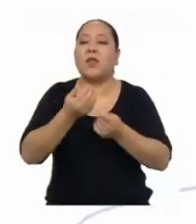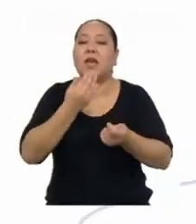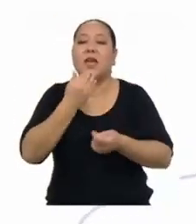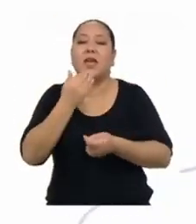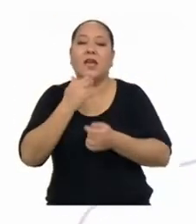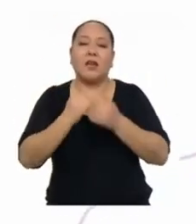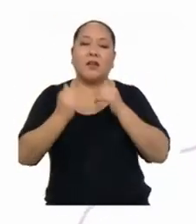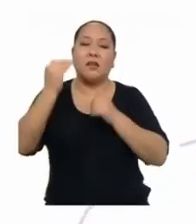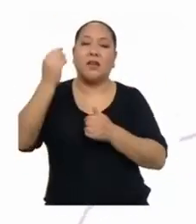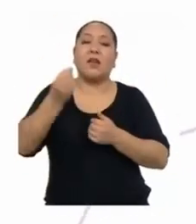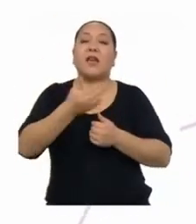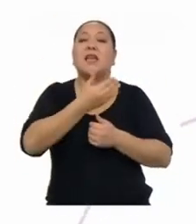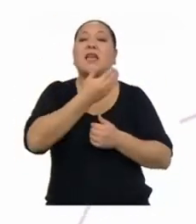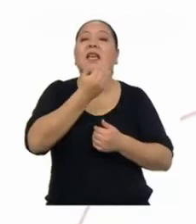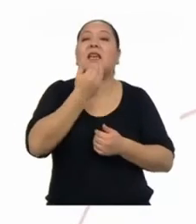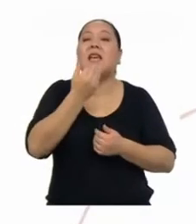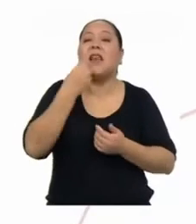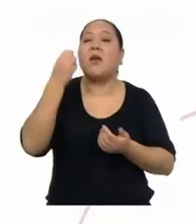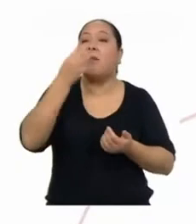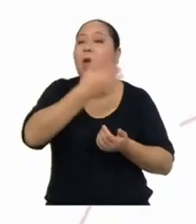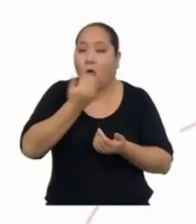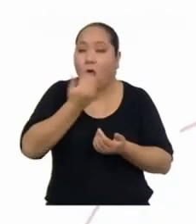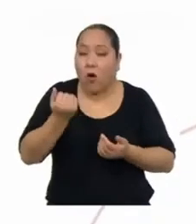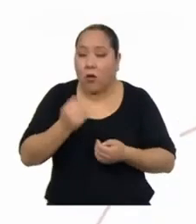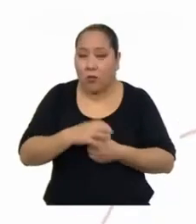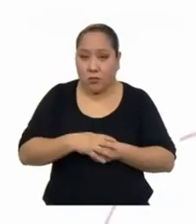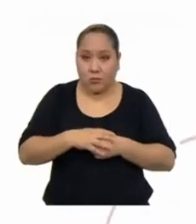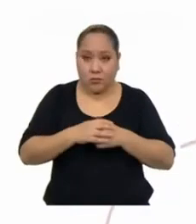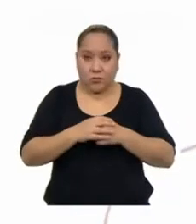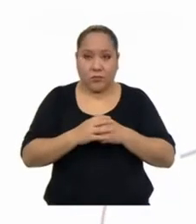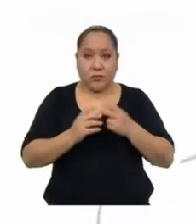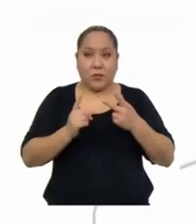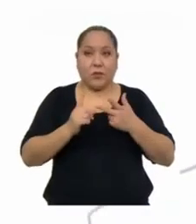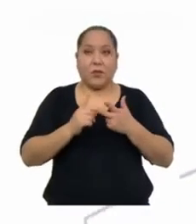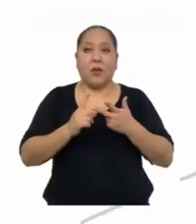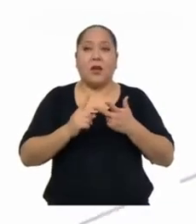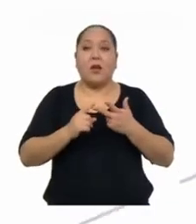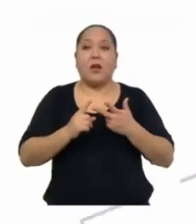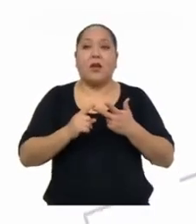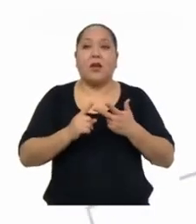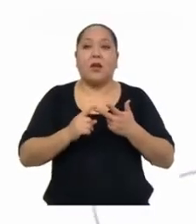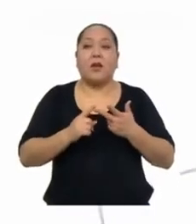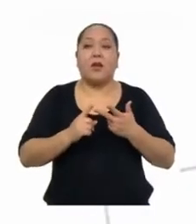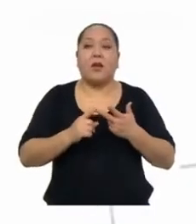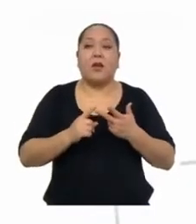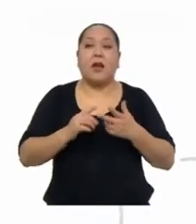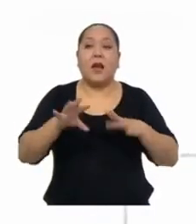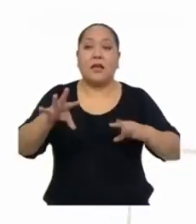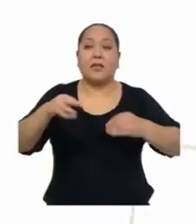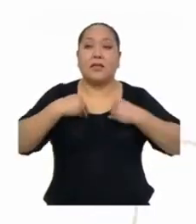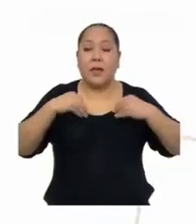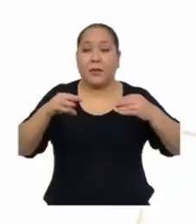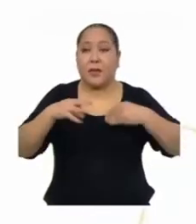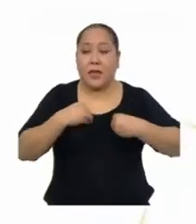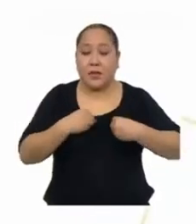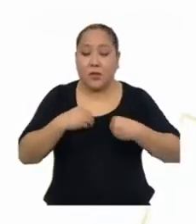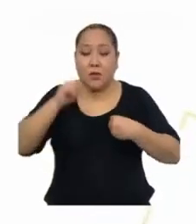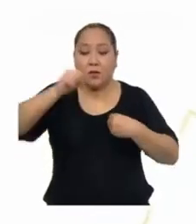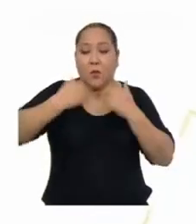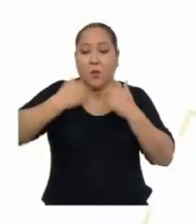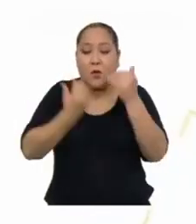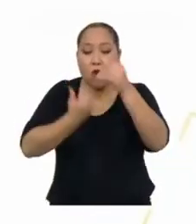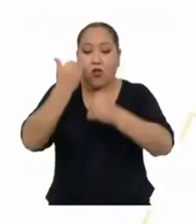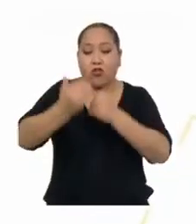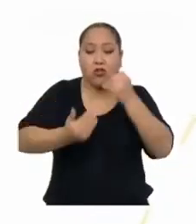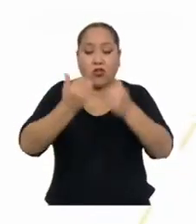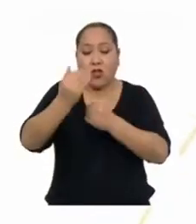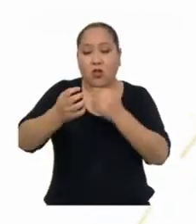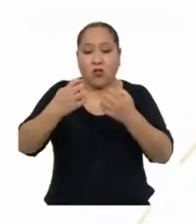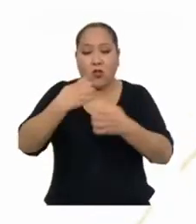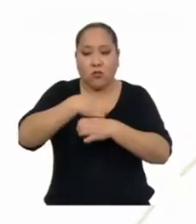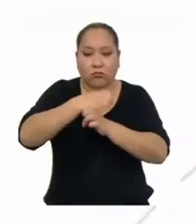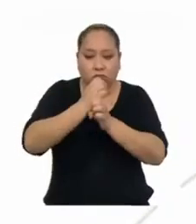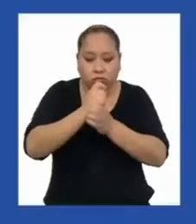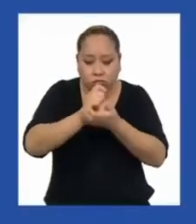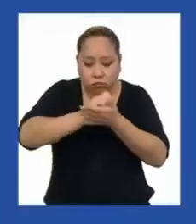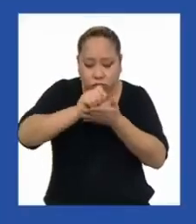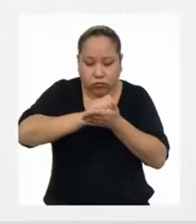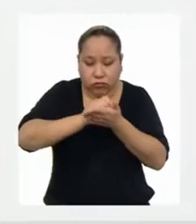la otra. Y B. Postura de aceptación. Se da un proceso de creatividad y mutuo